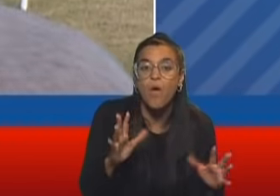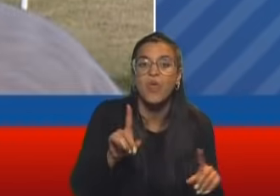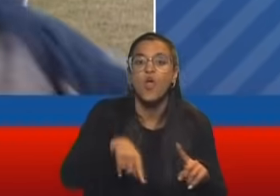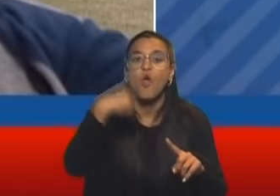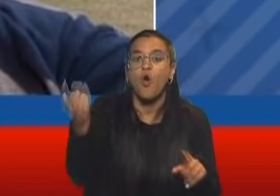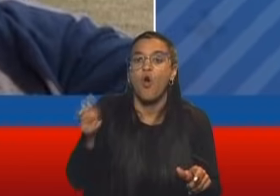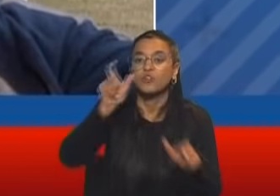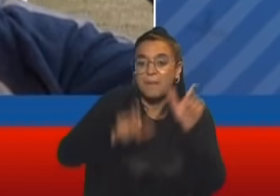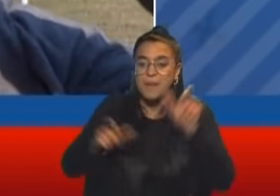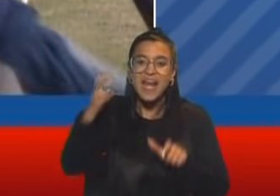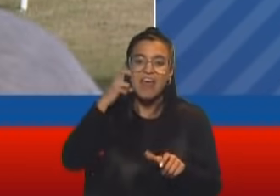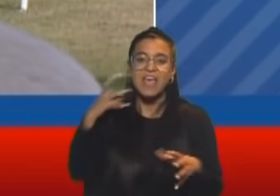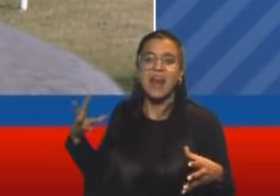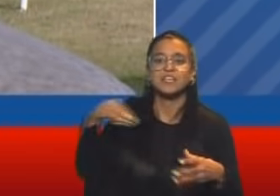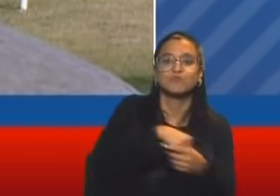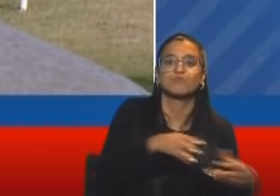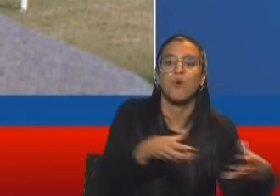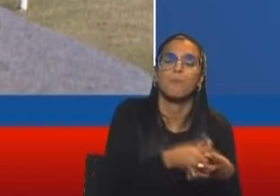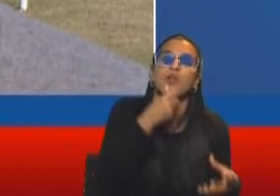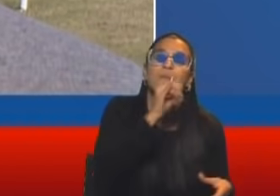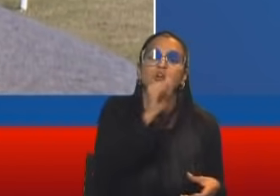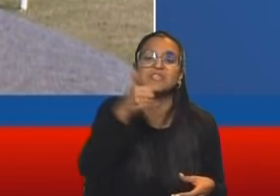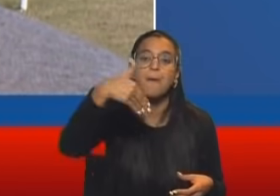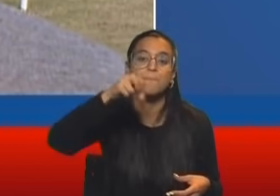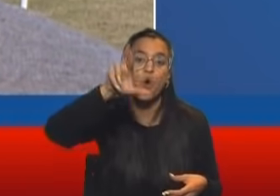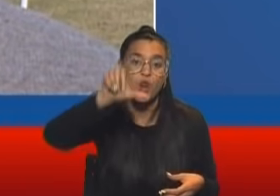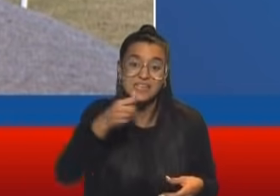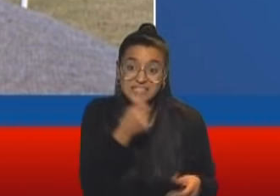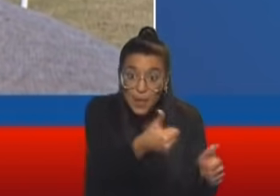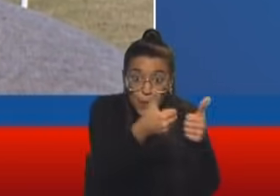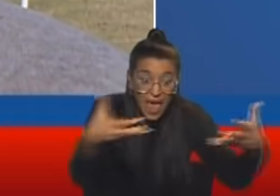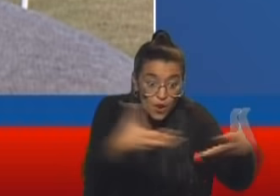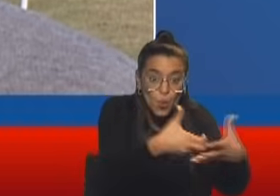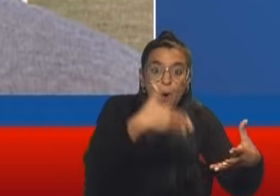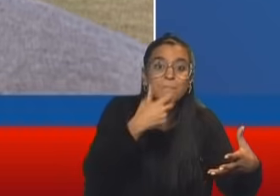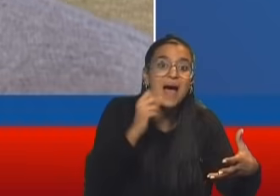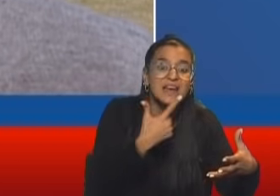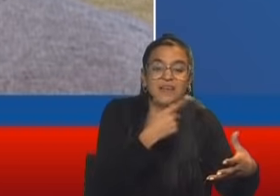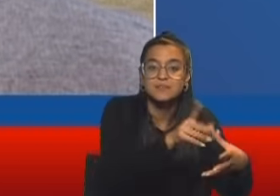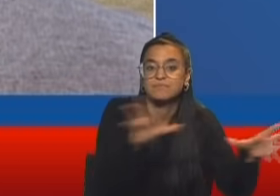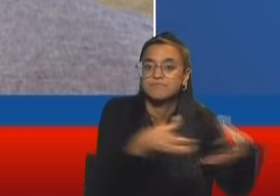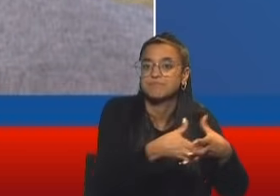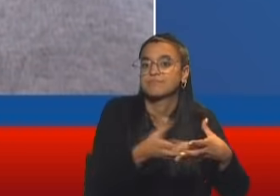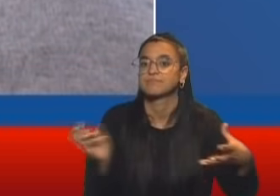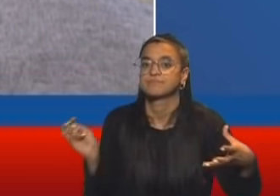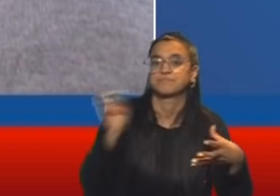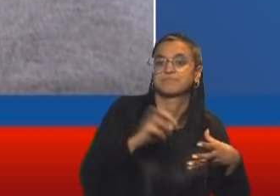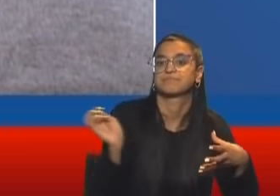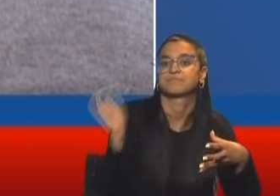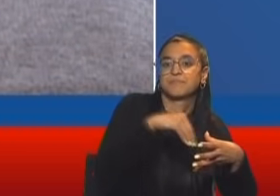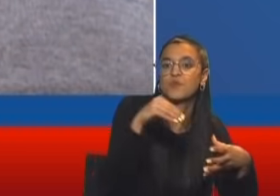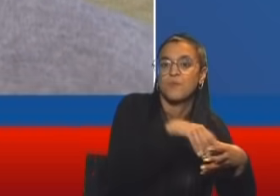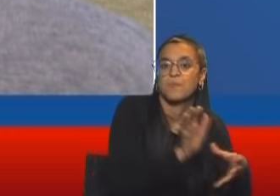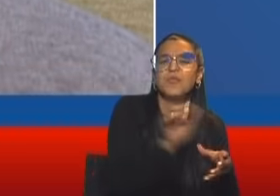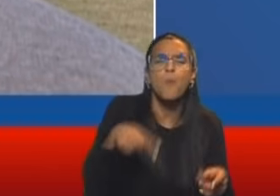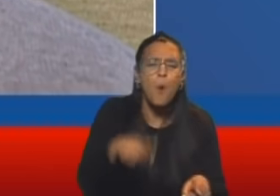figuras del radicalismo, como Zamora, el radicalismo por ejemplo. acá, si les va bien, fueron furgón de cola vergonzoso, en mi opinión. ¿Ahora vos te